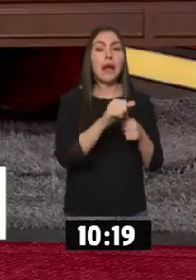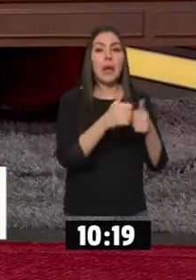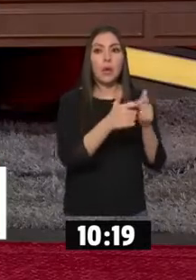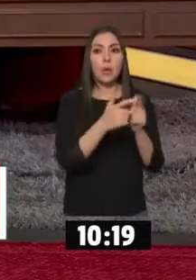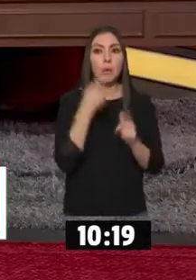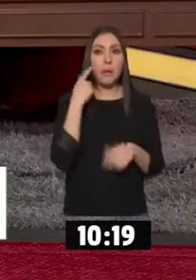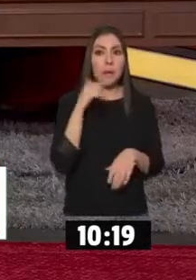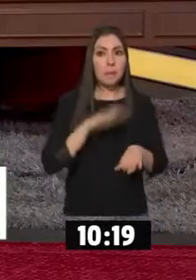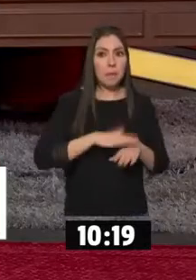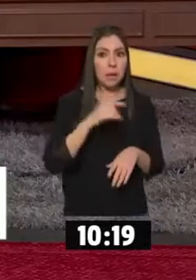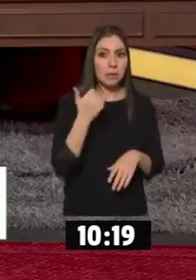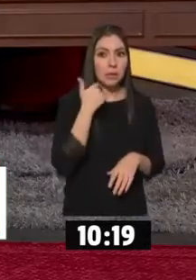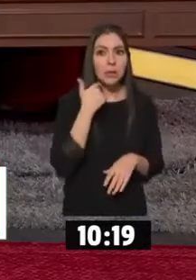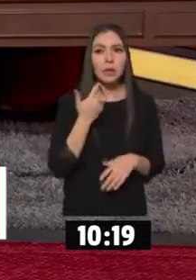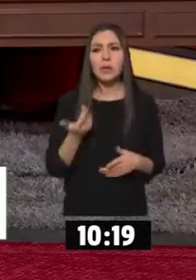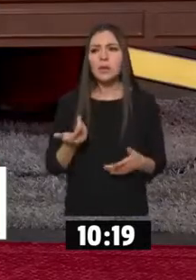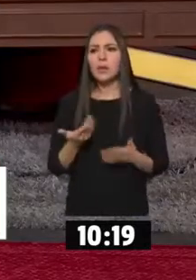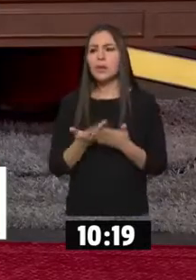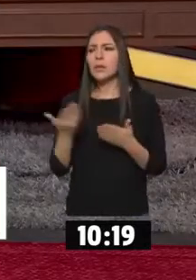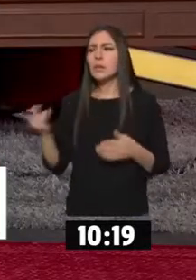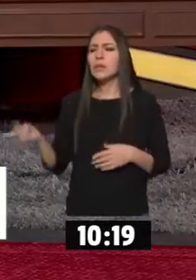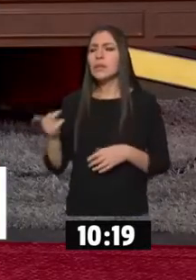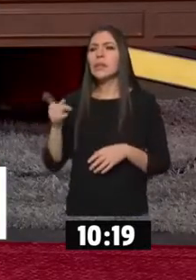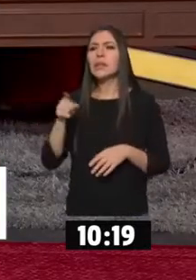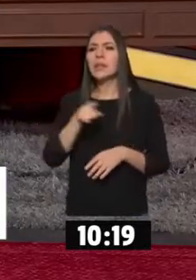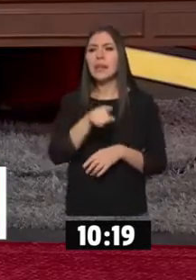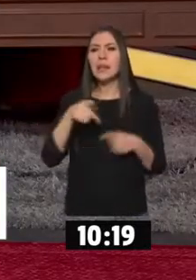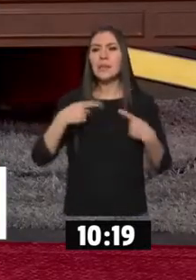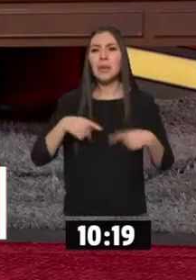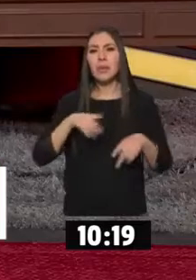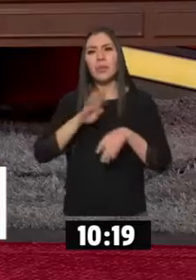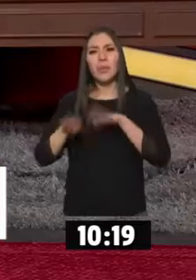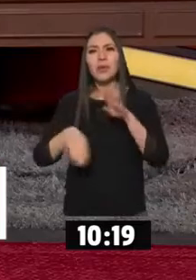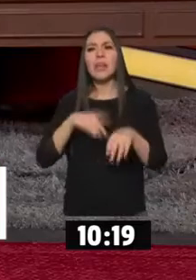corriente. Aquí la pregunta es, ¿quién está matando a esta gente?